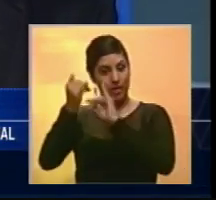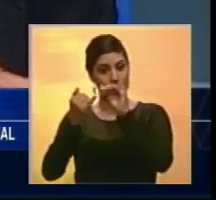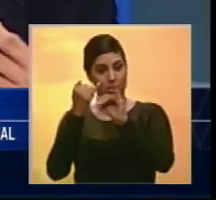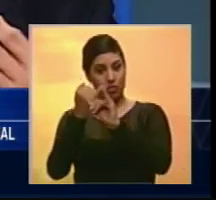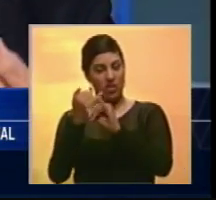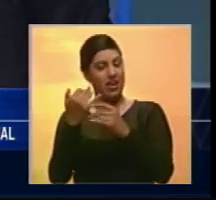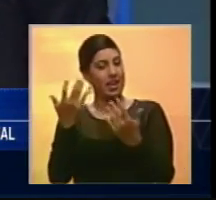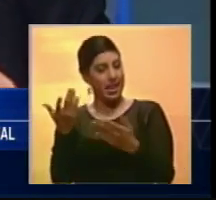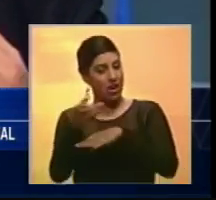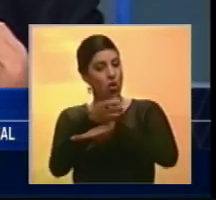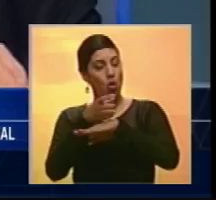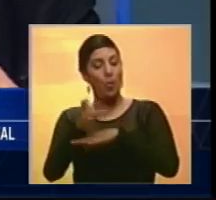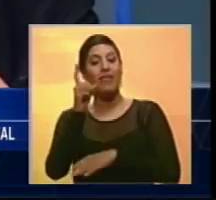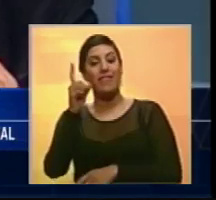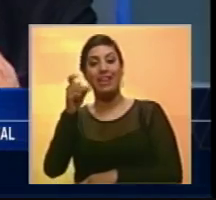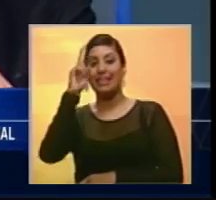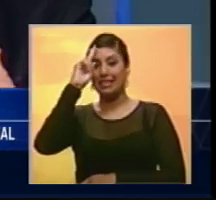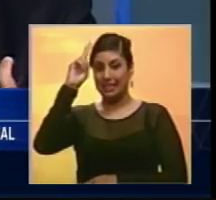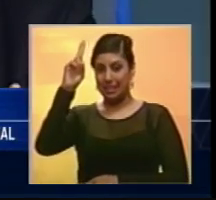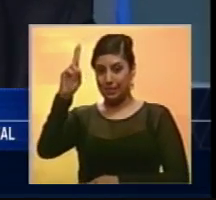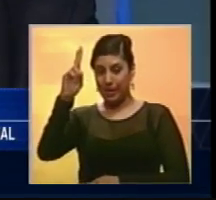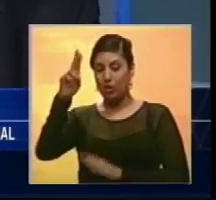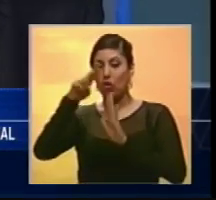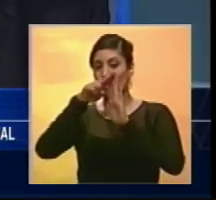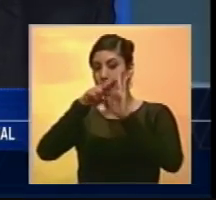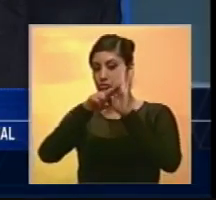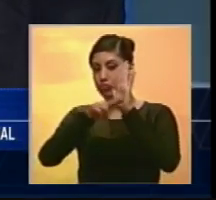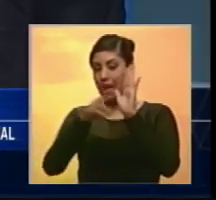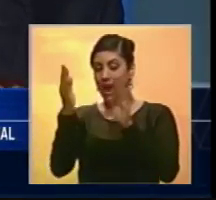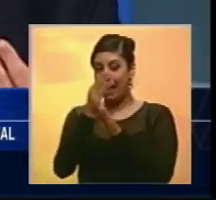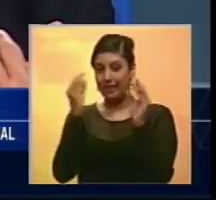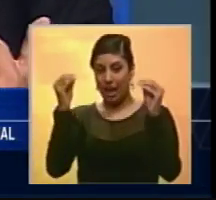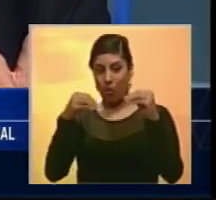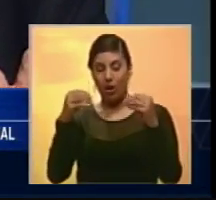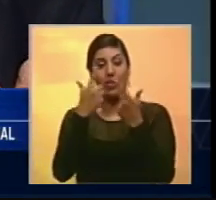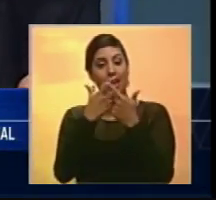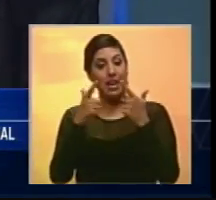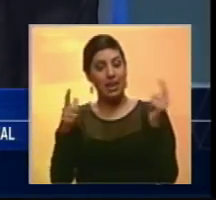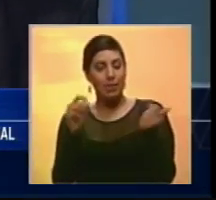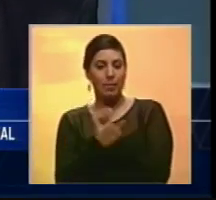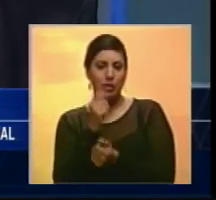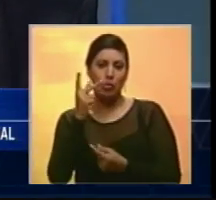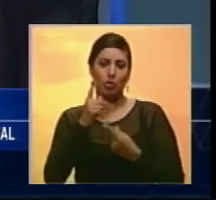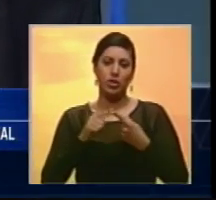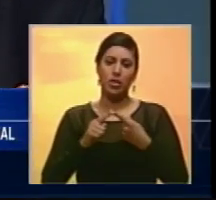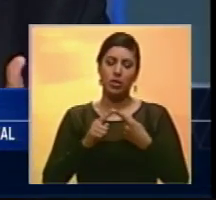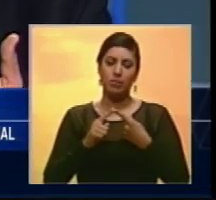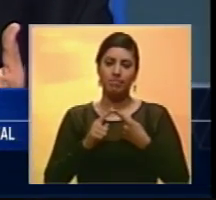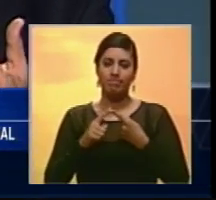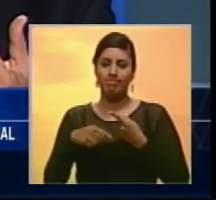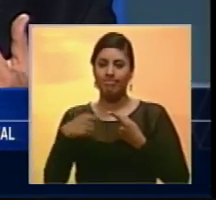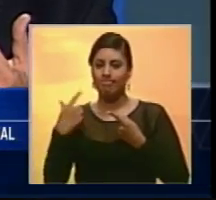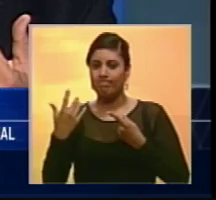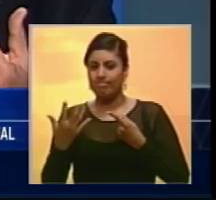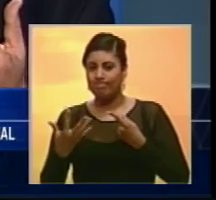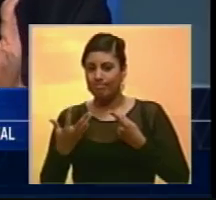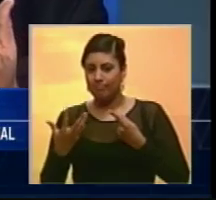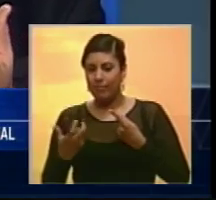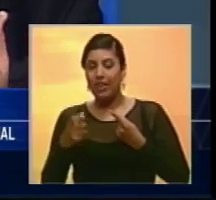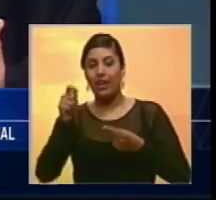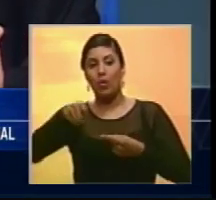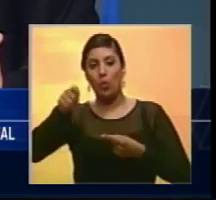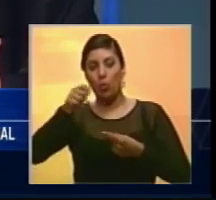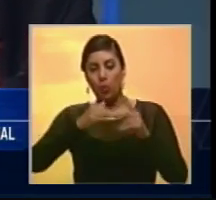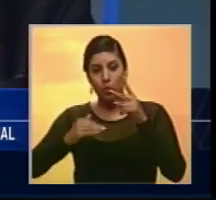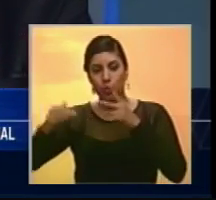internacional. Que el gobierno respete y cumpla con lo que acordó: la liberación de los presos políticos, que el